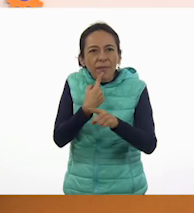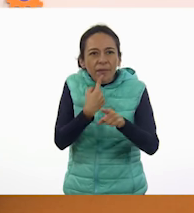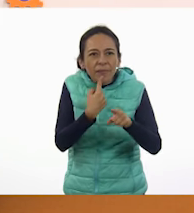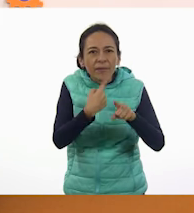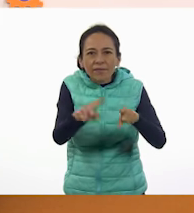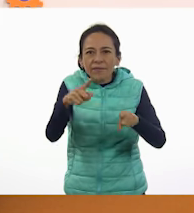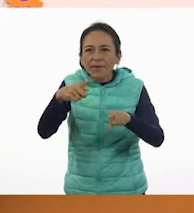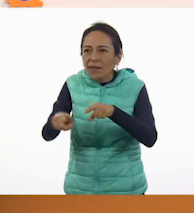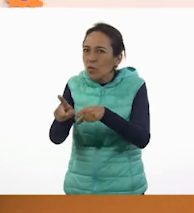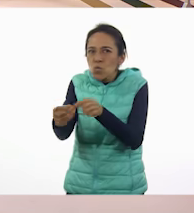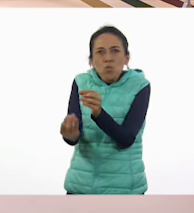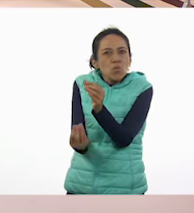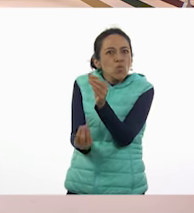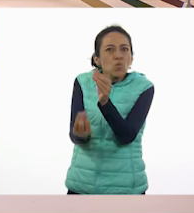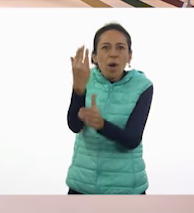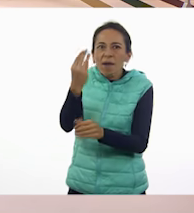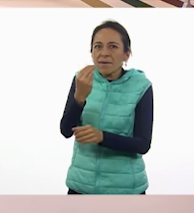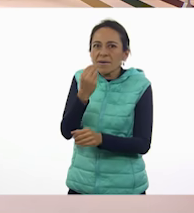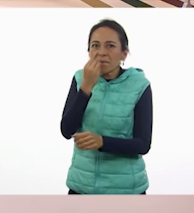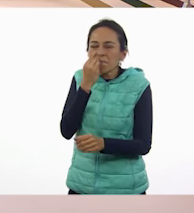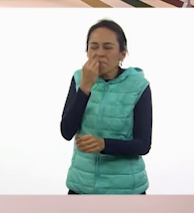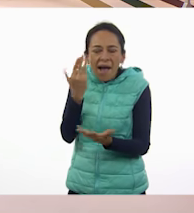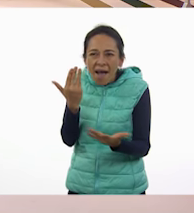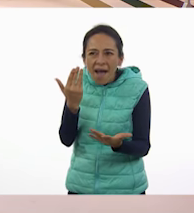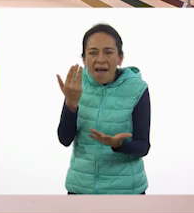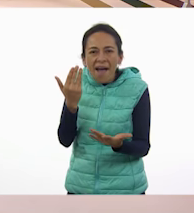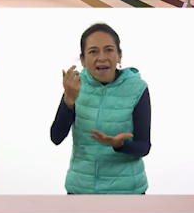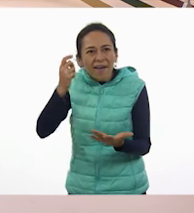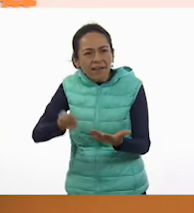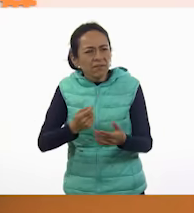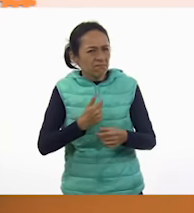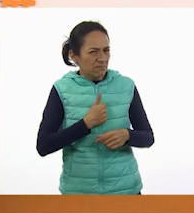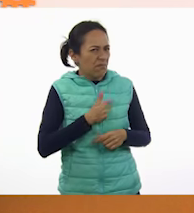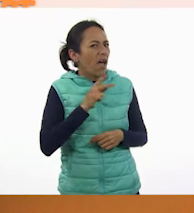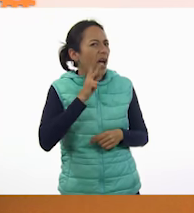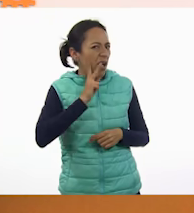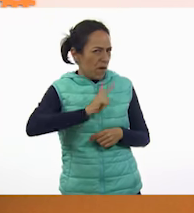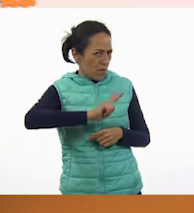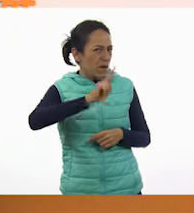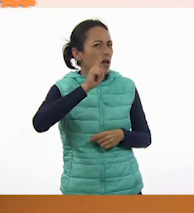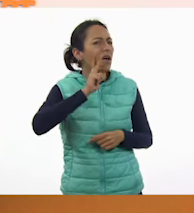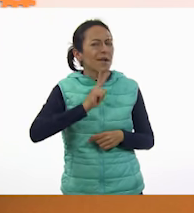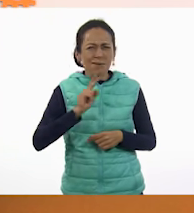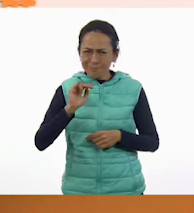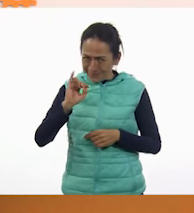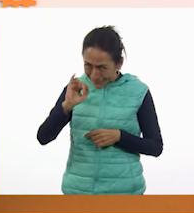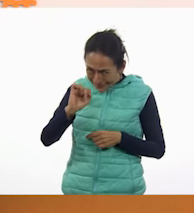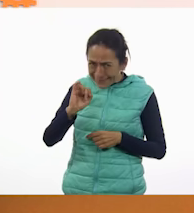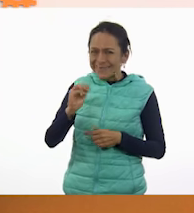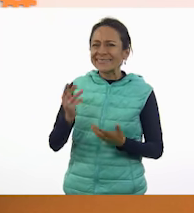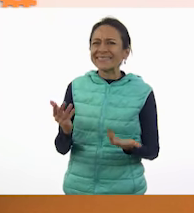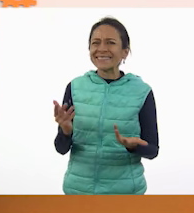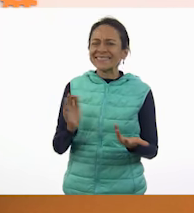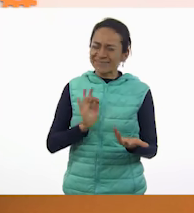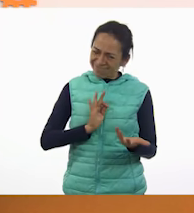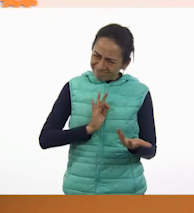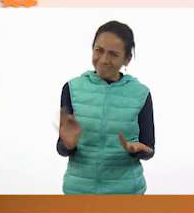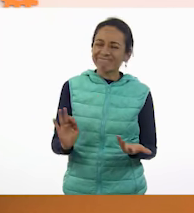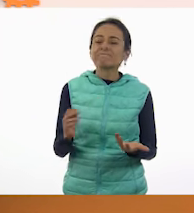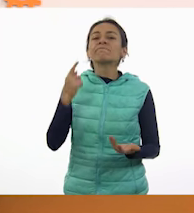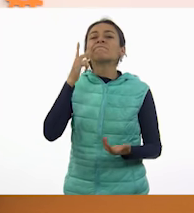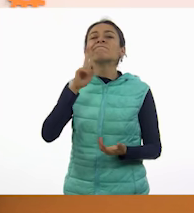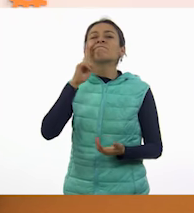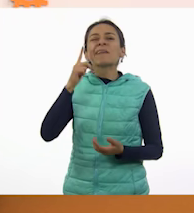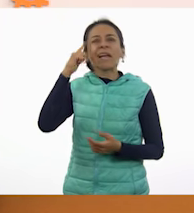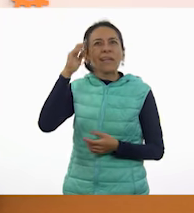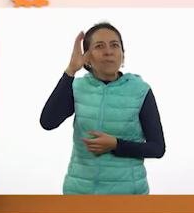comidas. Y bueno, ¿qué te parece si ahora... voy a intentar. Sí, para avanzar un poco en este concepto